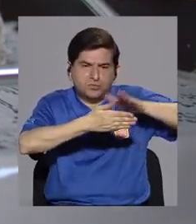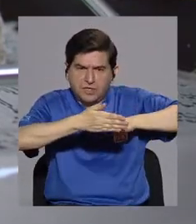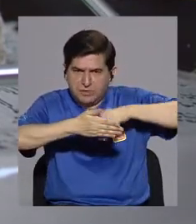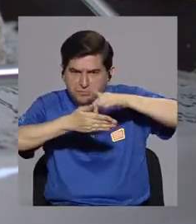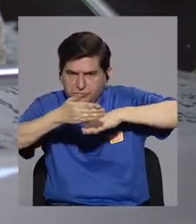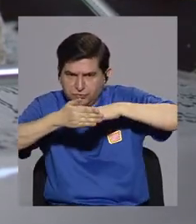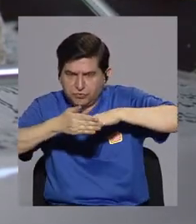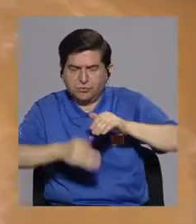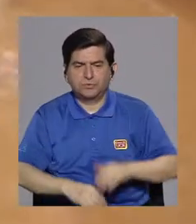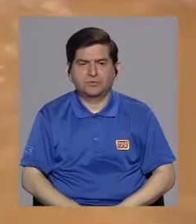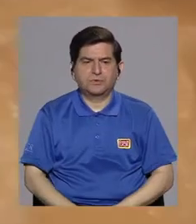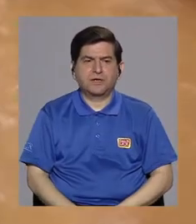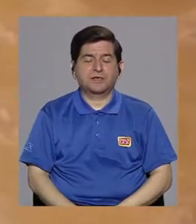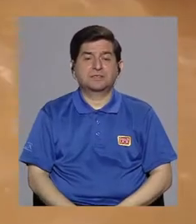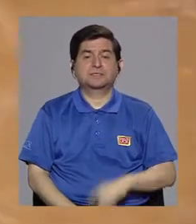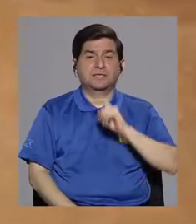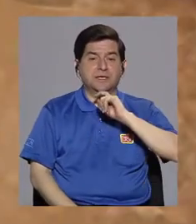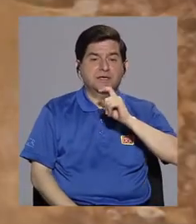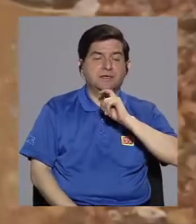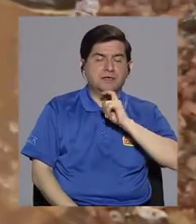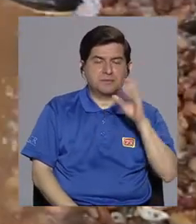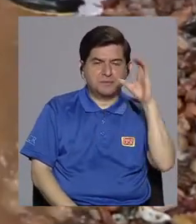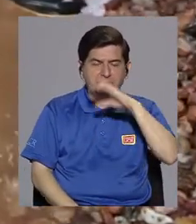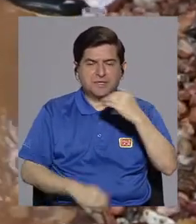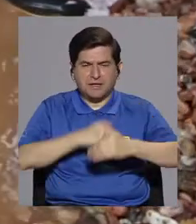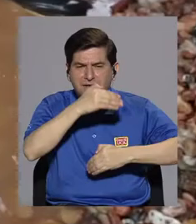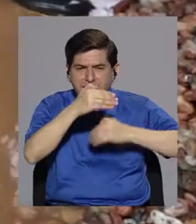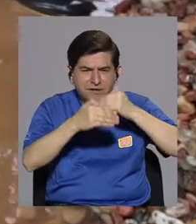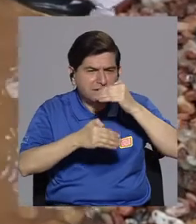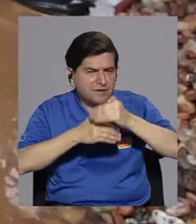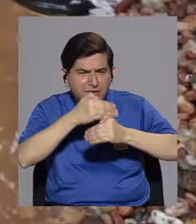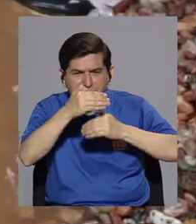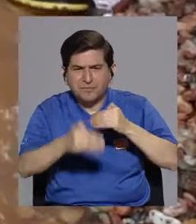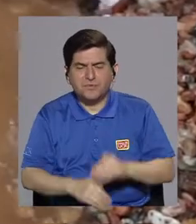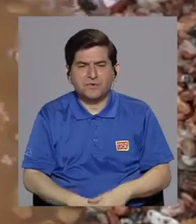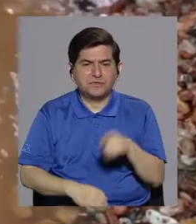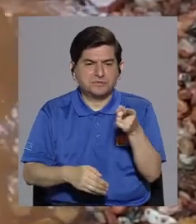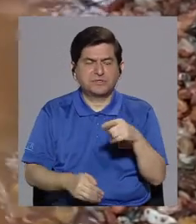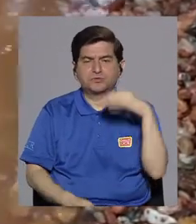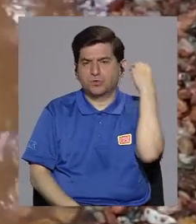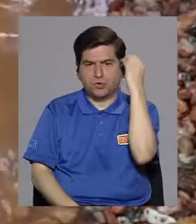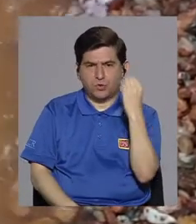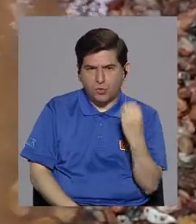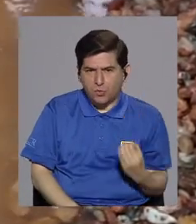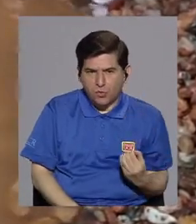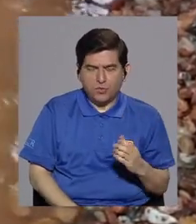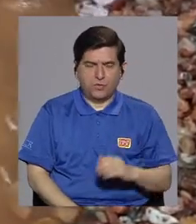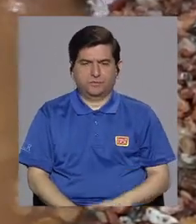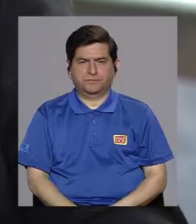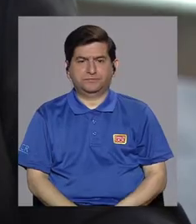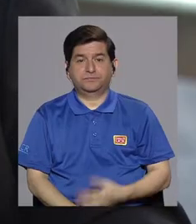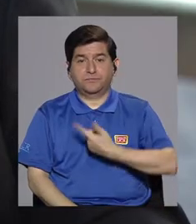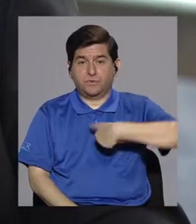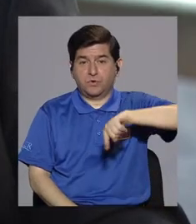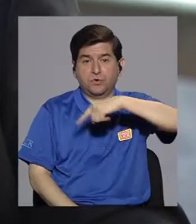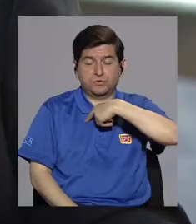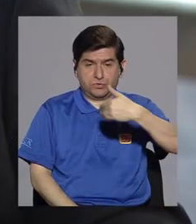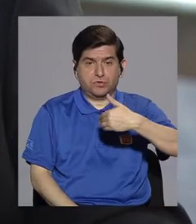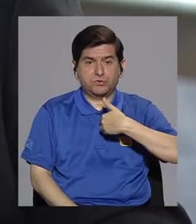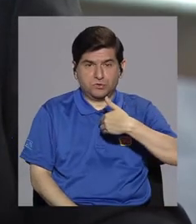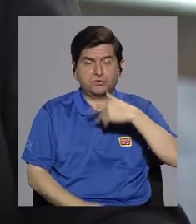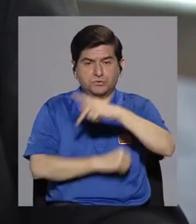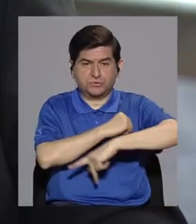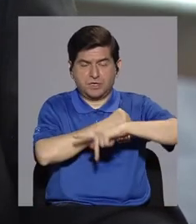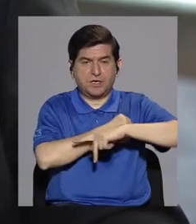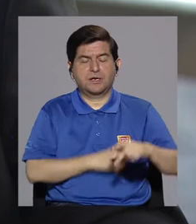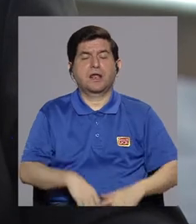disolventes, en la minería, en el procesamiento del oro. Por cierto, nosotros tenemos en el